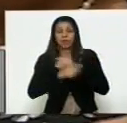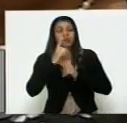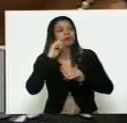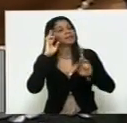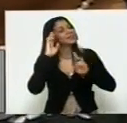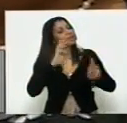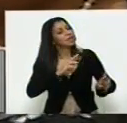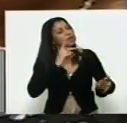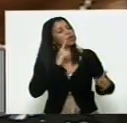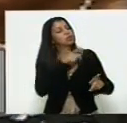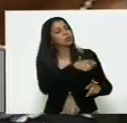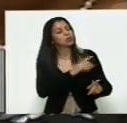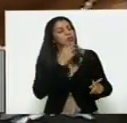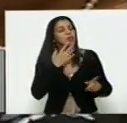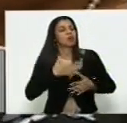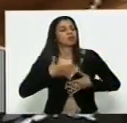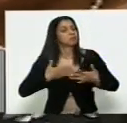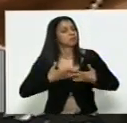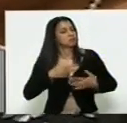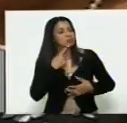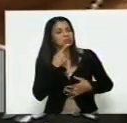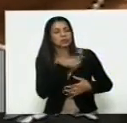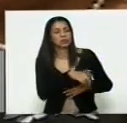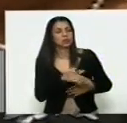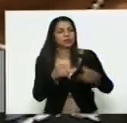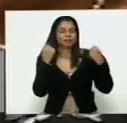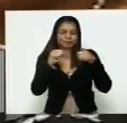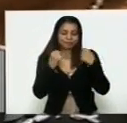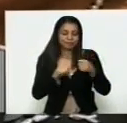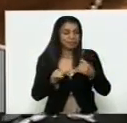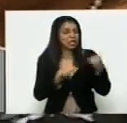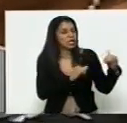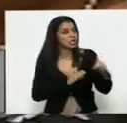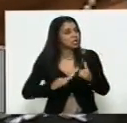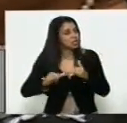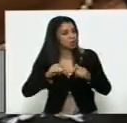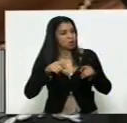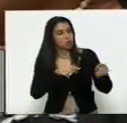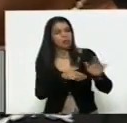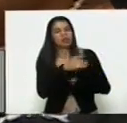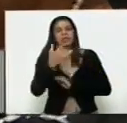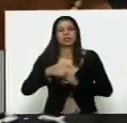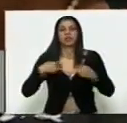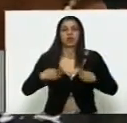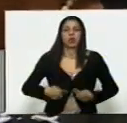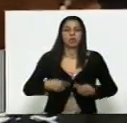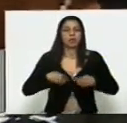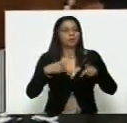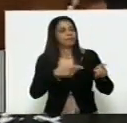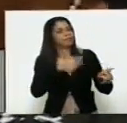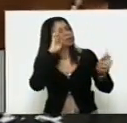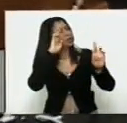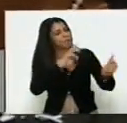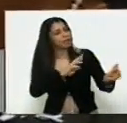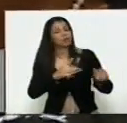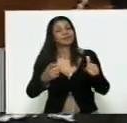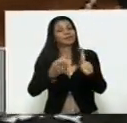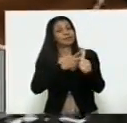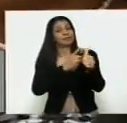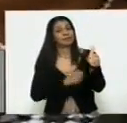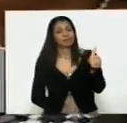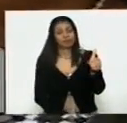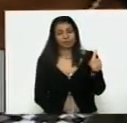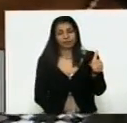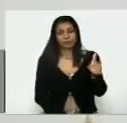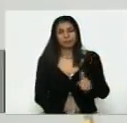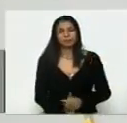reconocimiento, goce o ejercicio en condiciones de igualdad de los derechos humanos. Es todo.